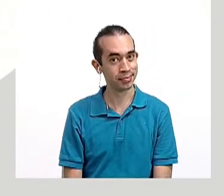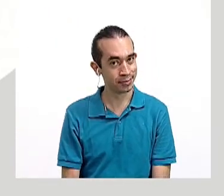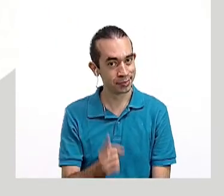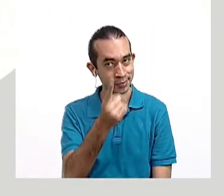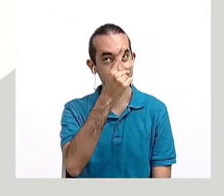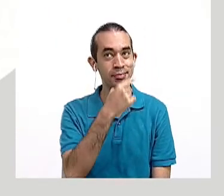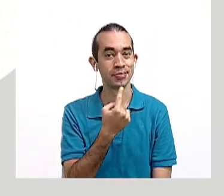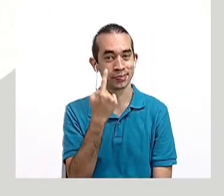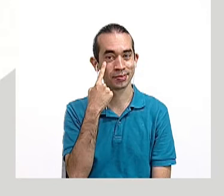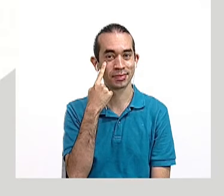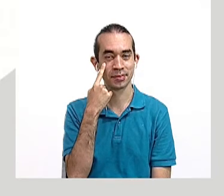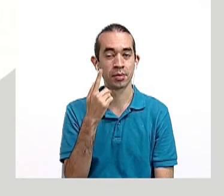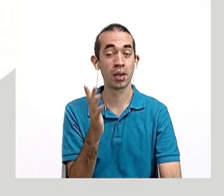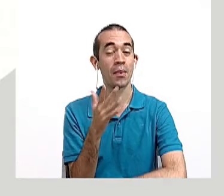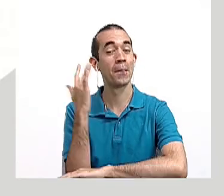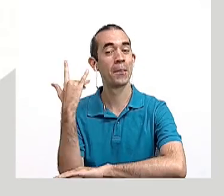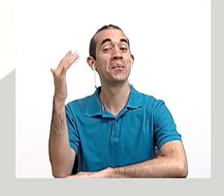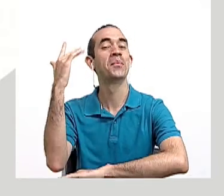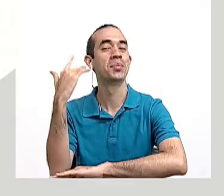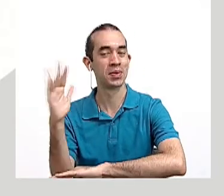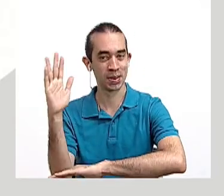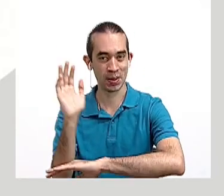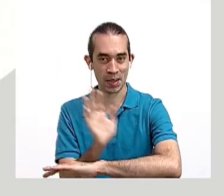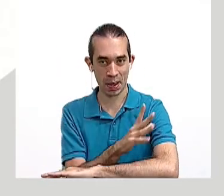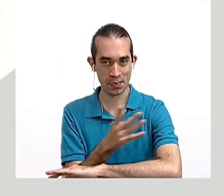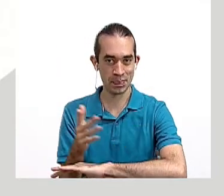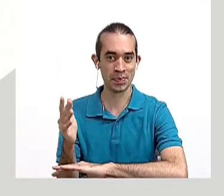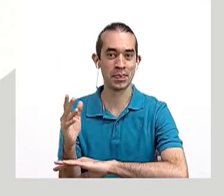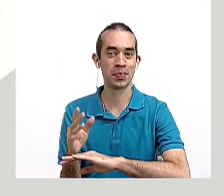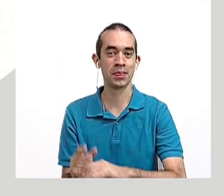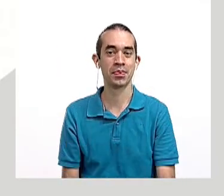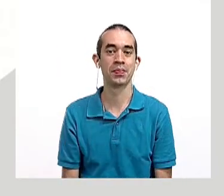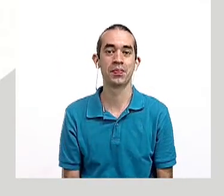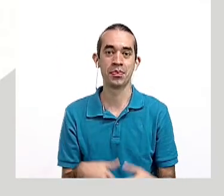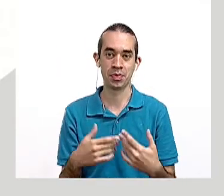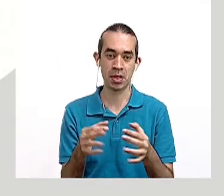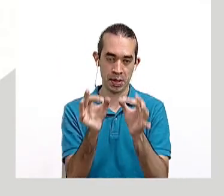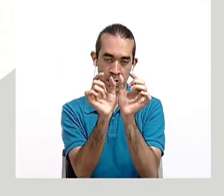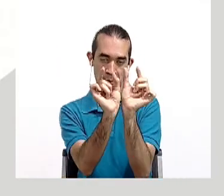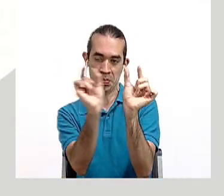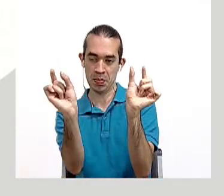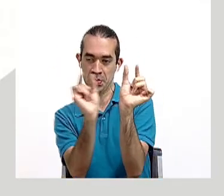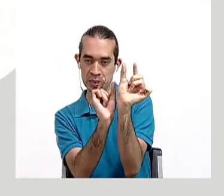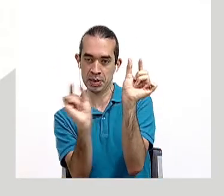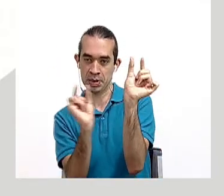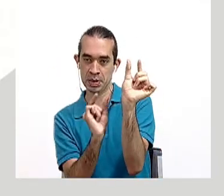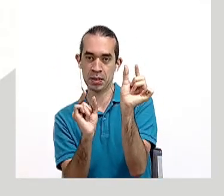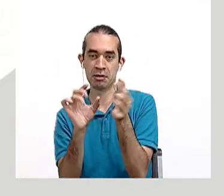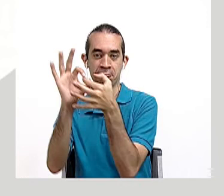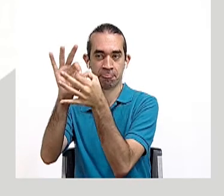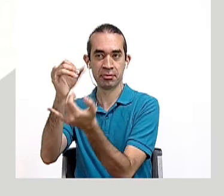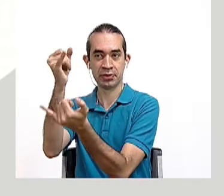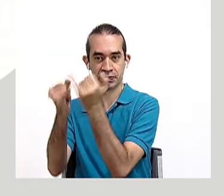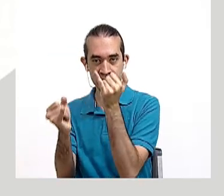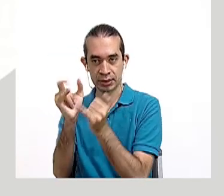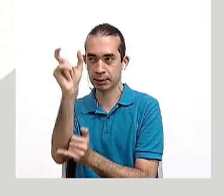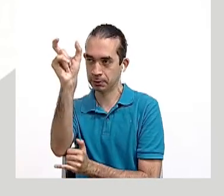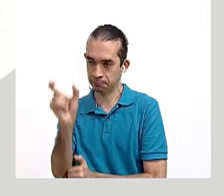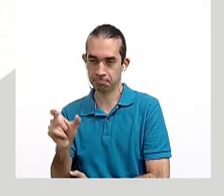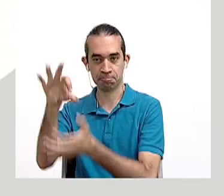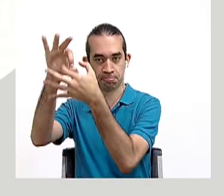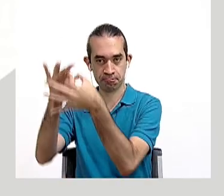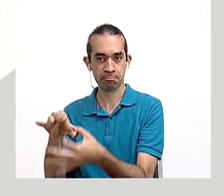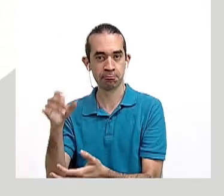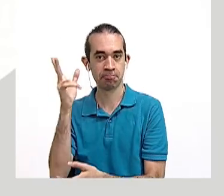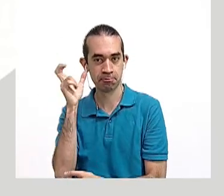Y veamos la musicalidad que el texto presenta. La métrica, esa rima ahí constante de